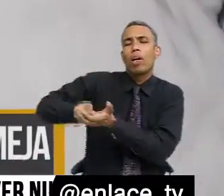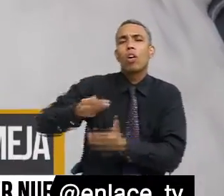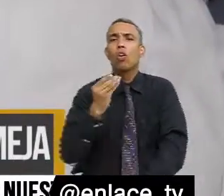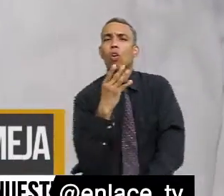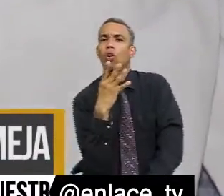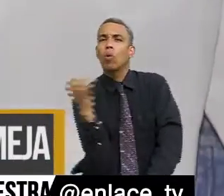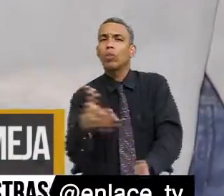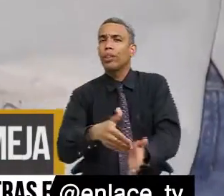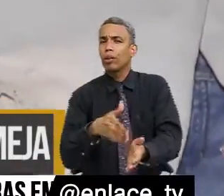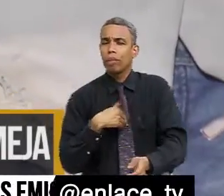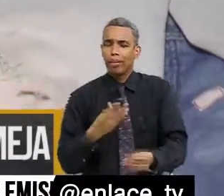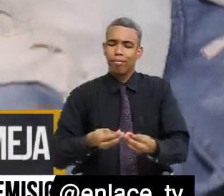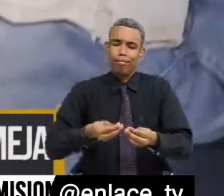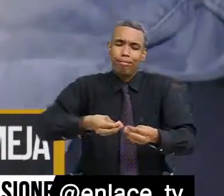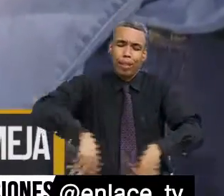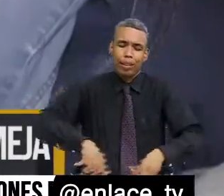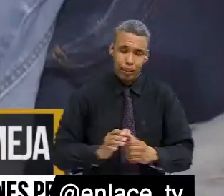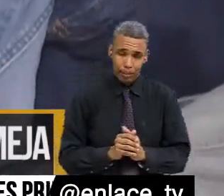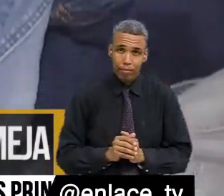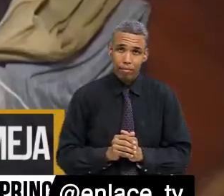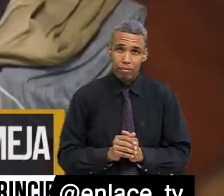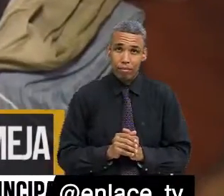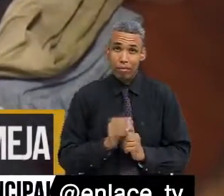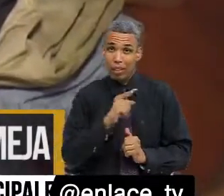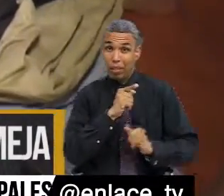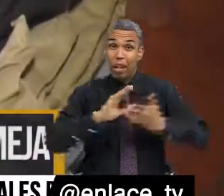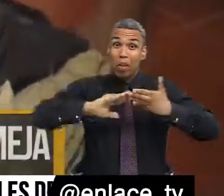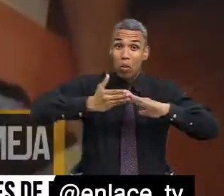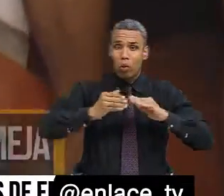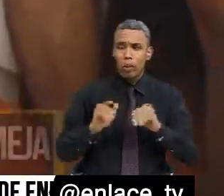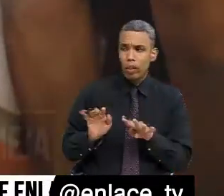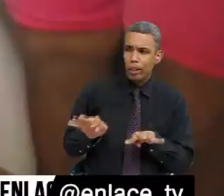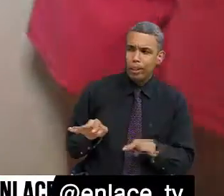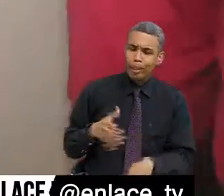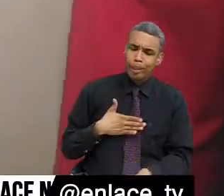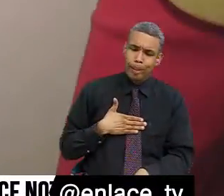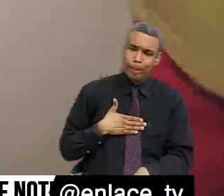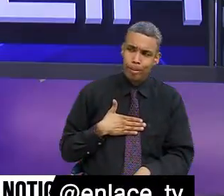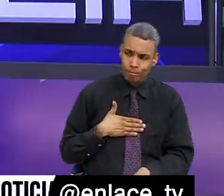vecinos, para ayudarlo, decidieron hacer una rifa para así lograr recoger el dinero perdido.